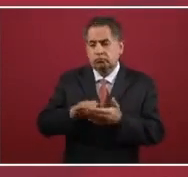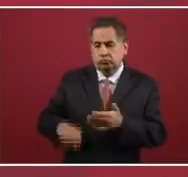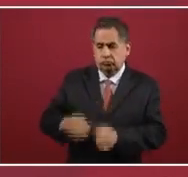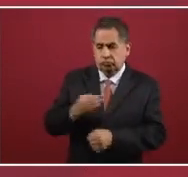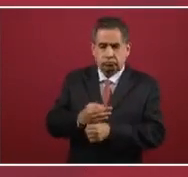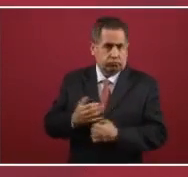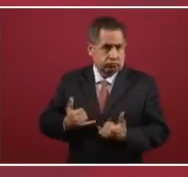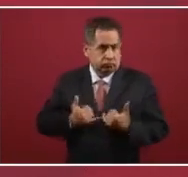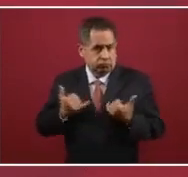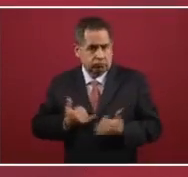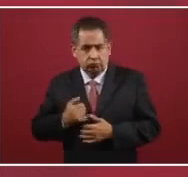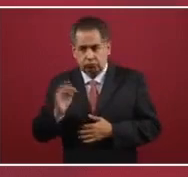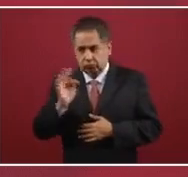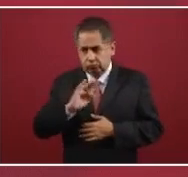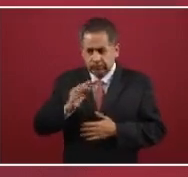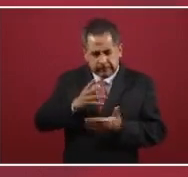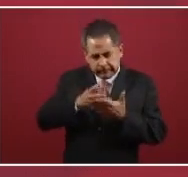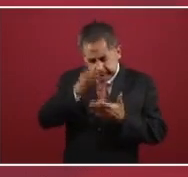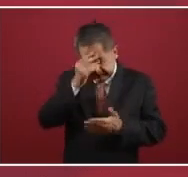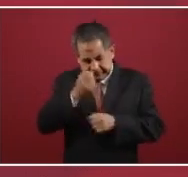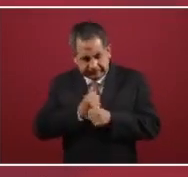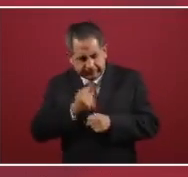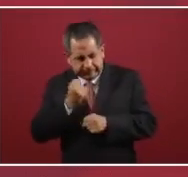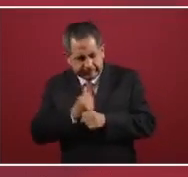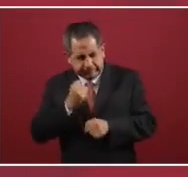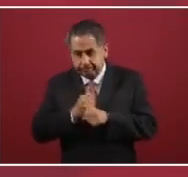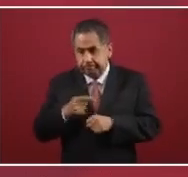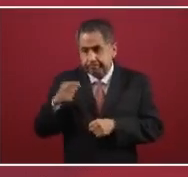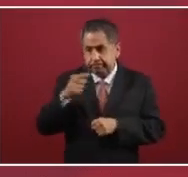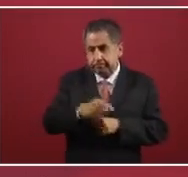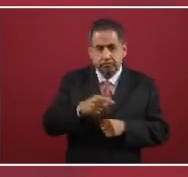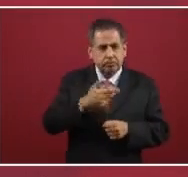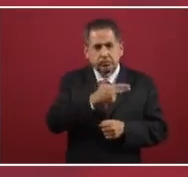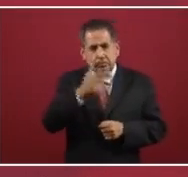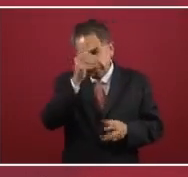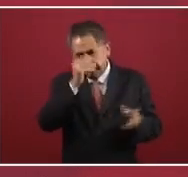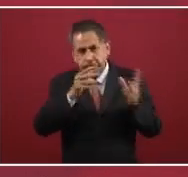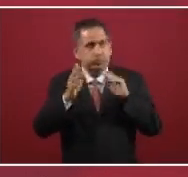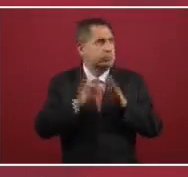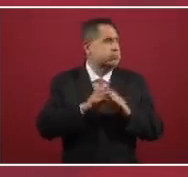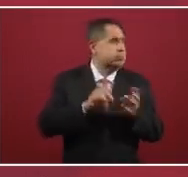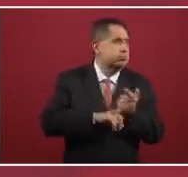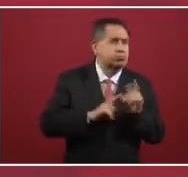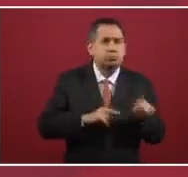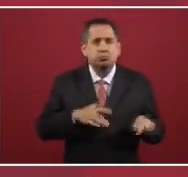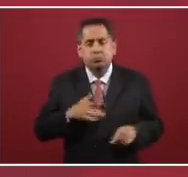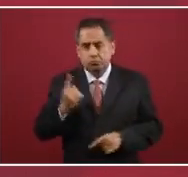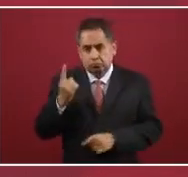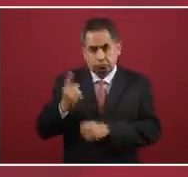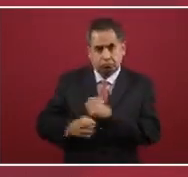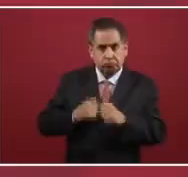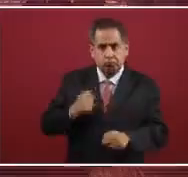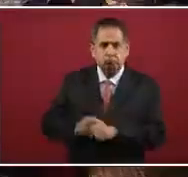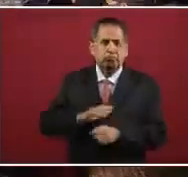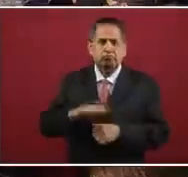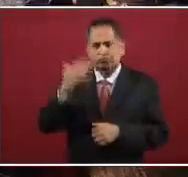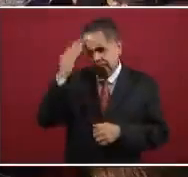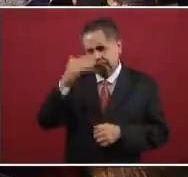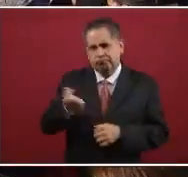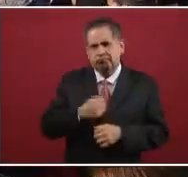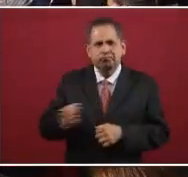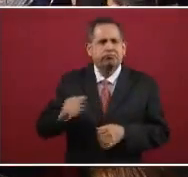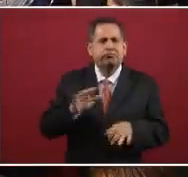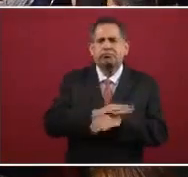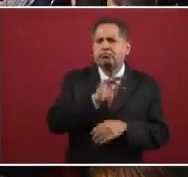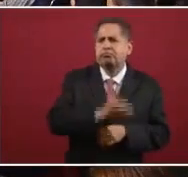haciendo una práctica a través de este programa en un hotel, en un año va a tener las habilidades que se requiere para trabajar en